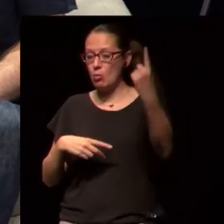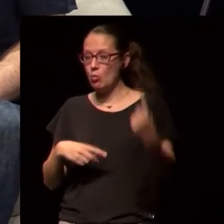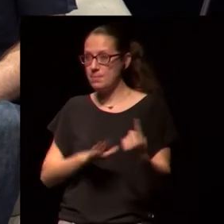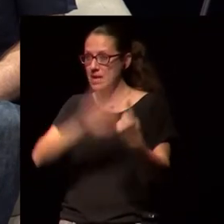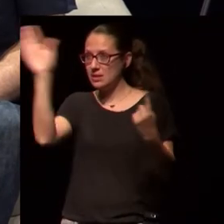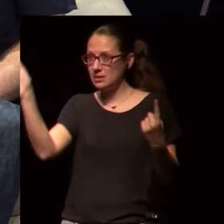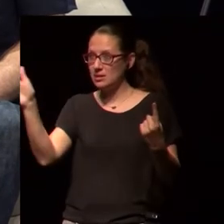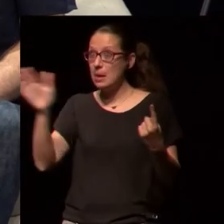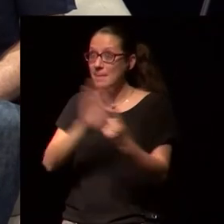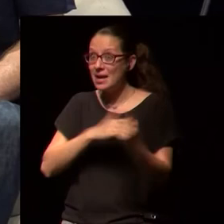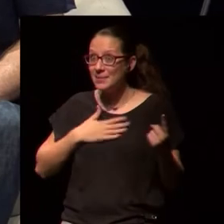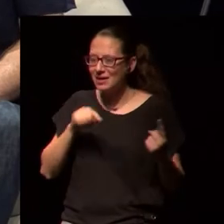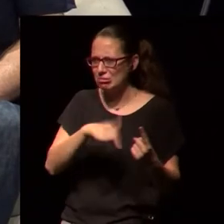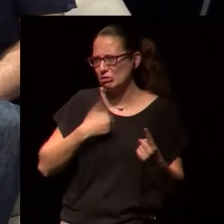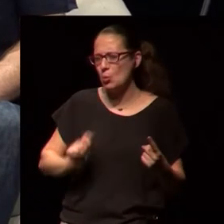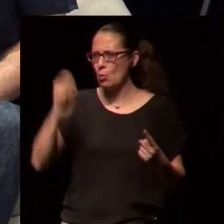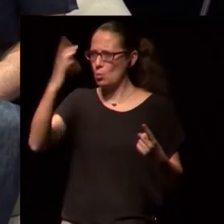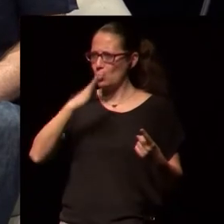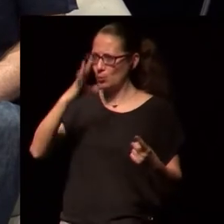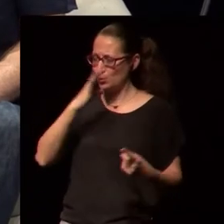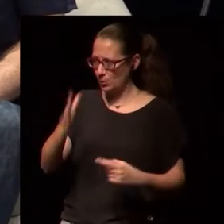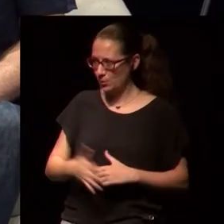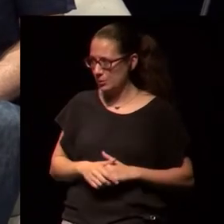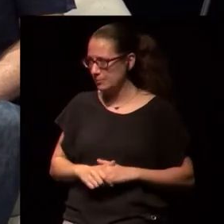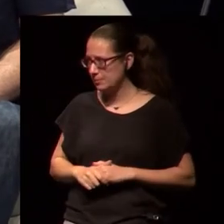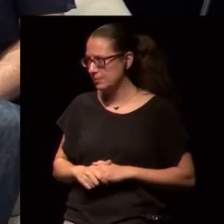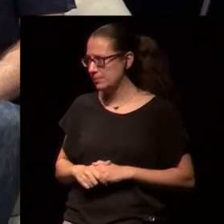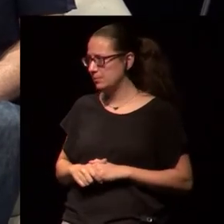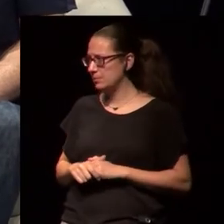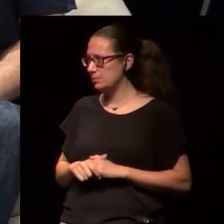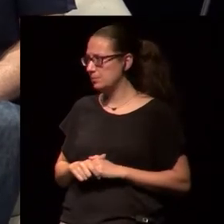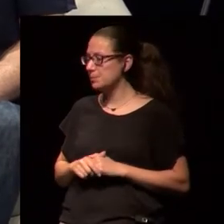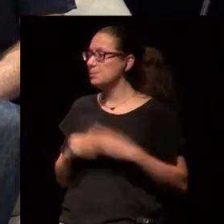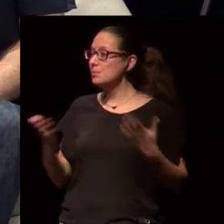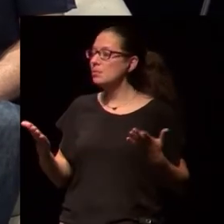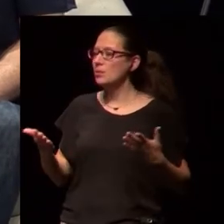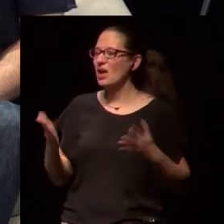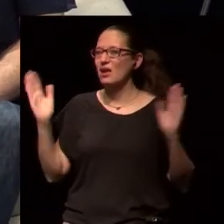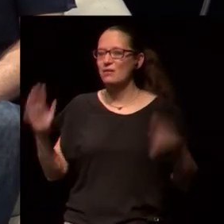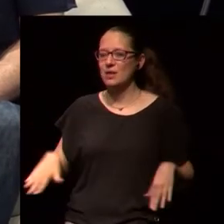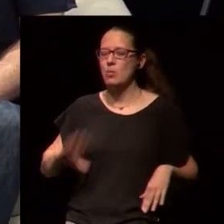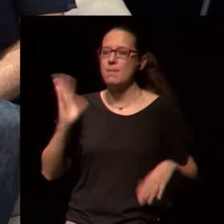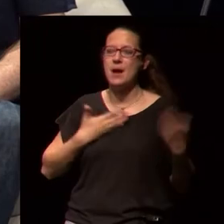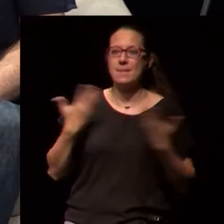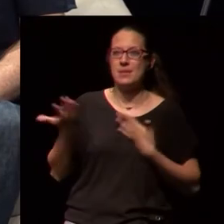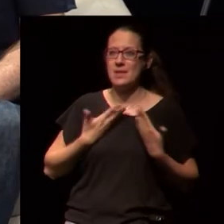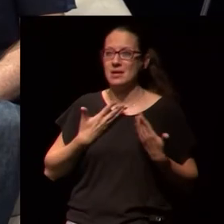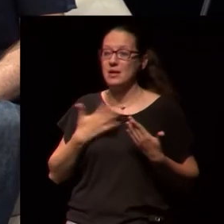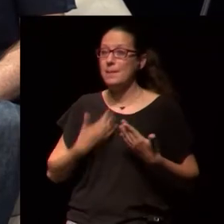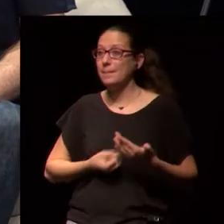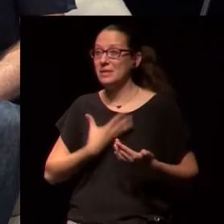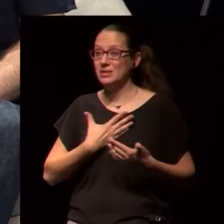persona. Para mí esto es un logro muy importante, pero se nos está machacando. Nuestra pasión